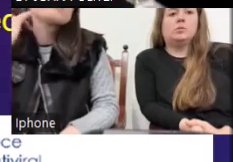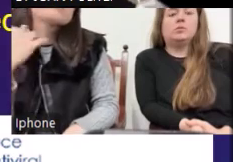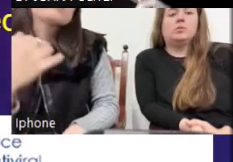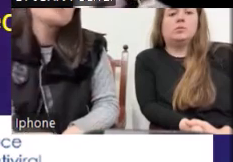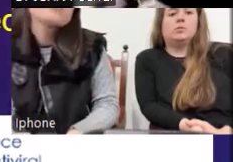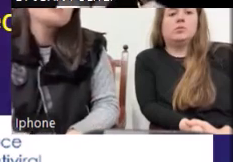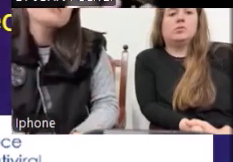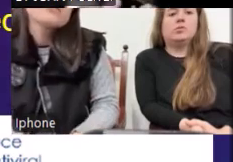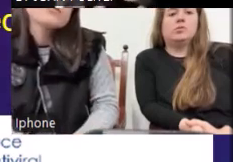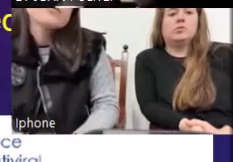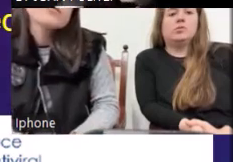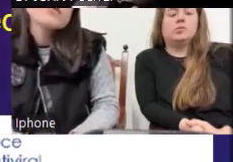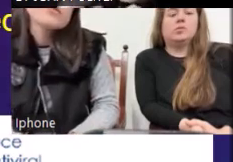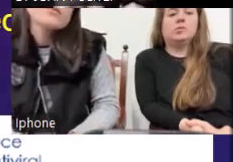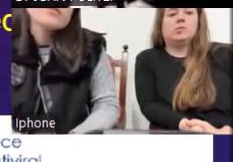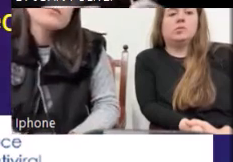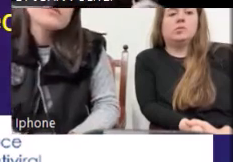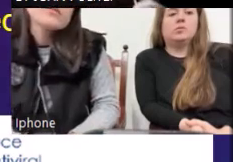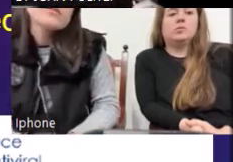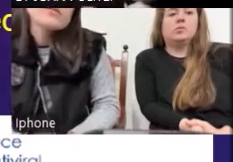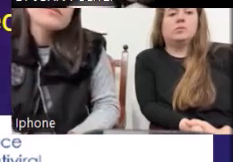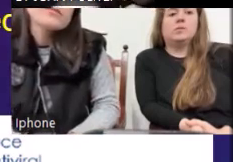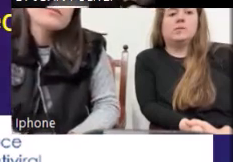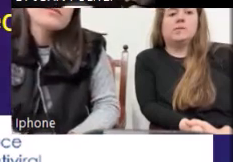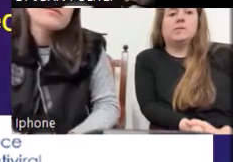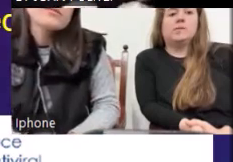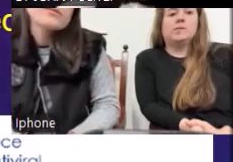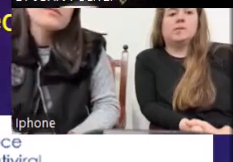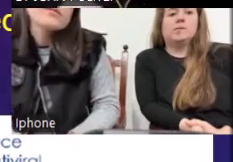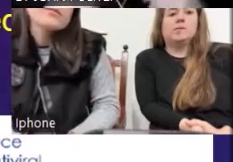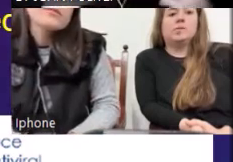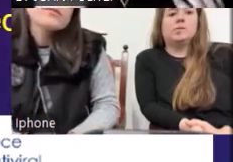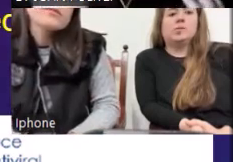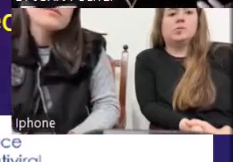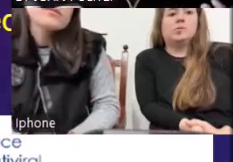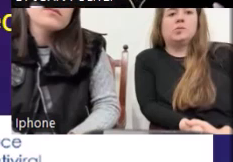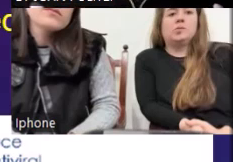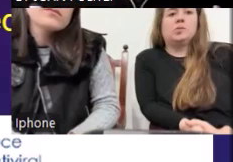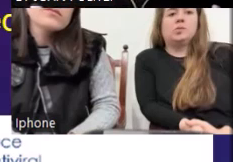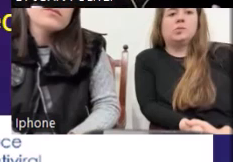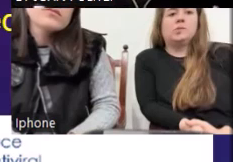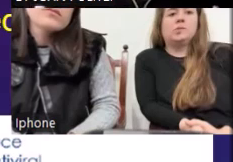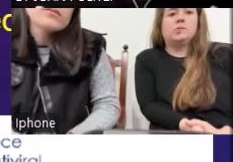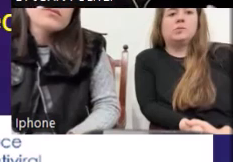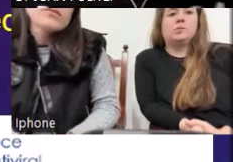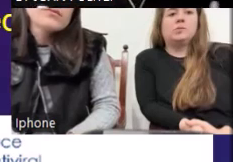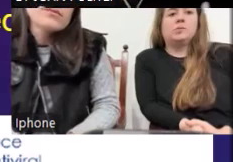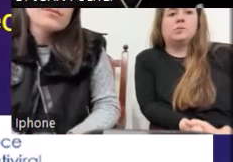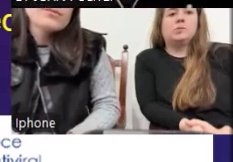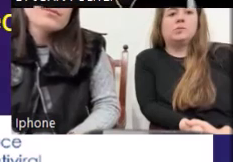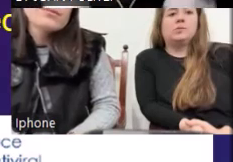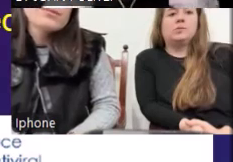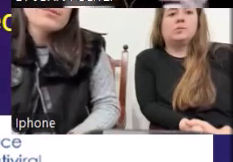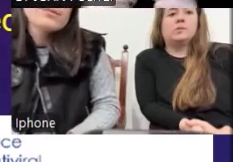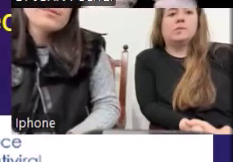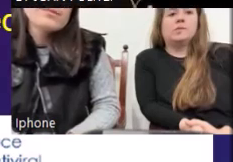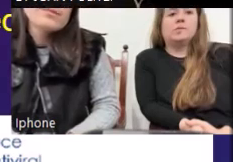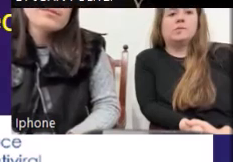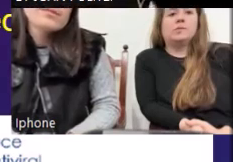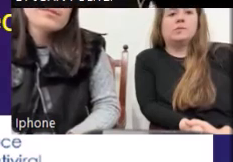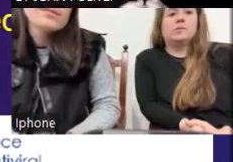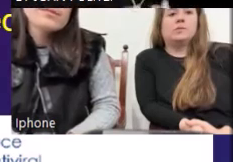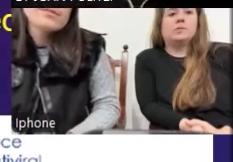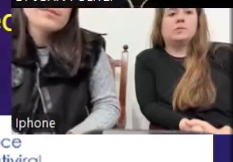enzima. Ese sistema no generó grandes beneficios a largo plazo al día de hoy, porque